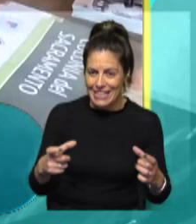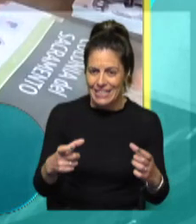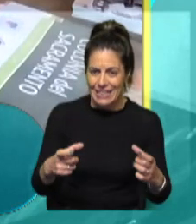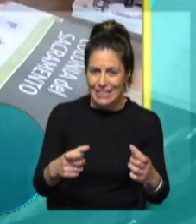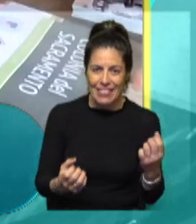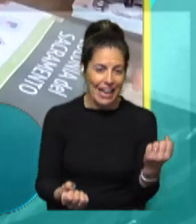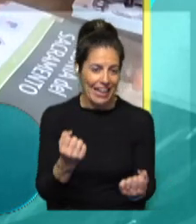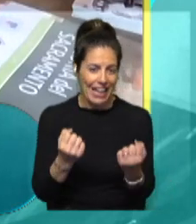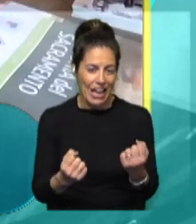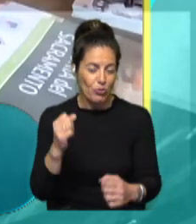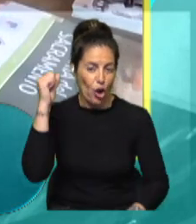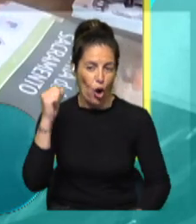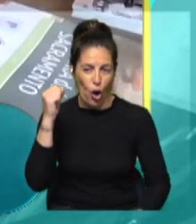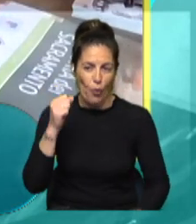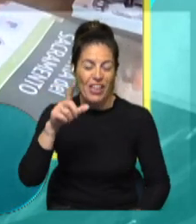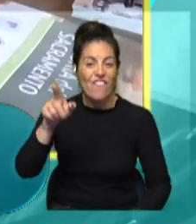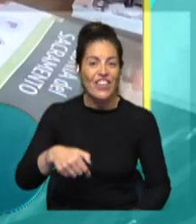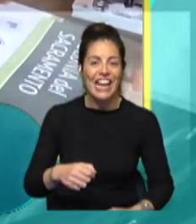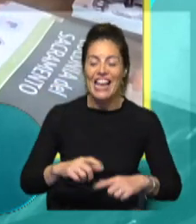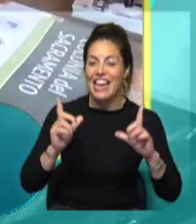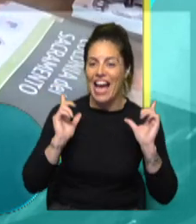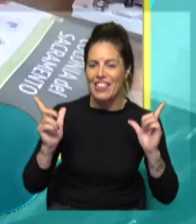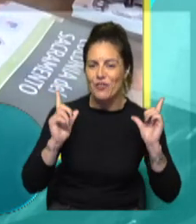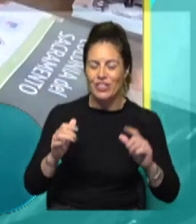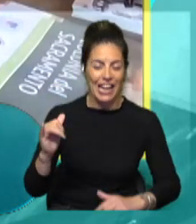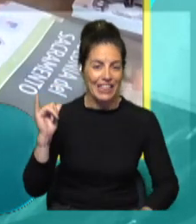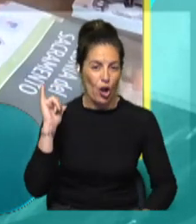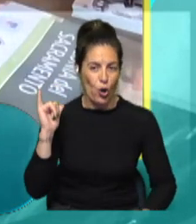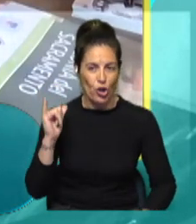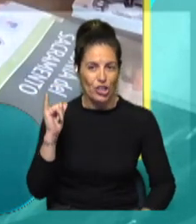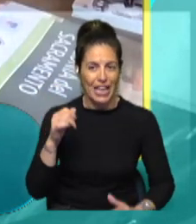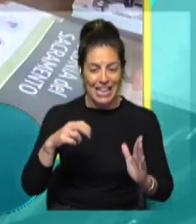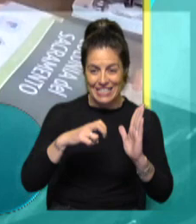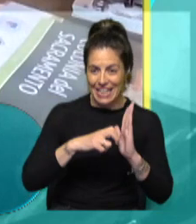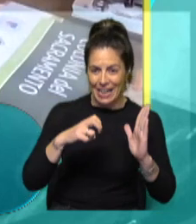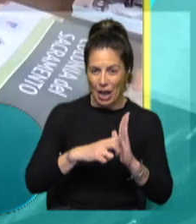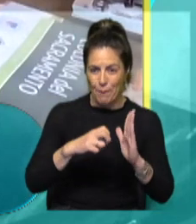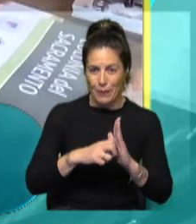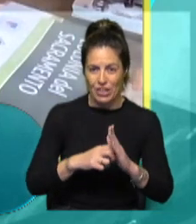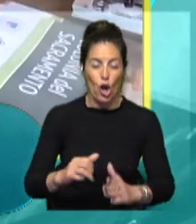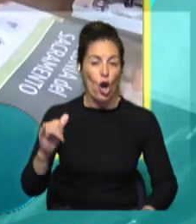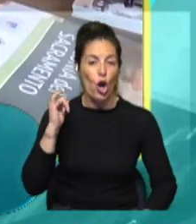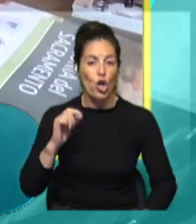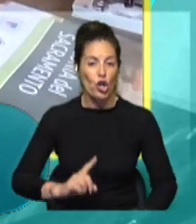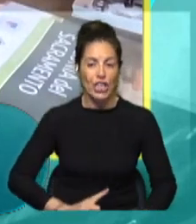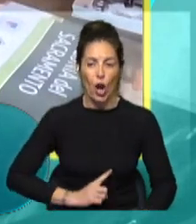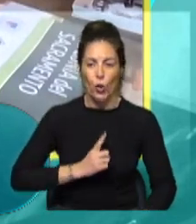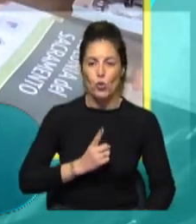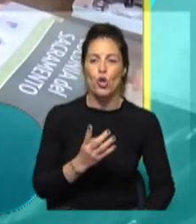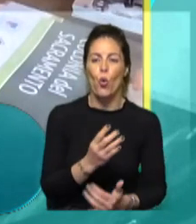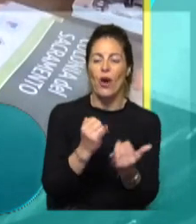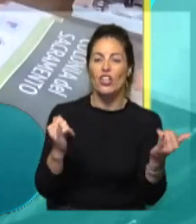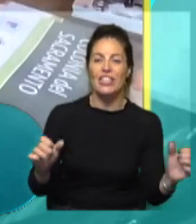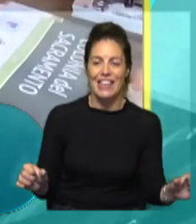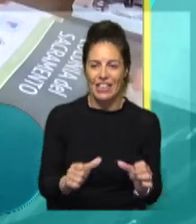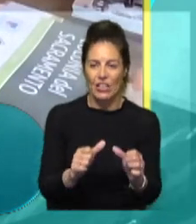auto, tómense en un bus y vénganse a disfrutar de la maravillosa Colonia del Sacramento en el marco del Colonia Pride, que son 4 días de actividad. Hoy estamos